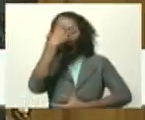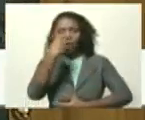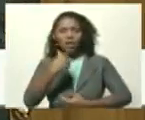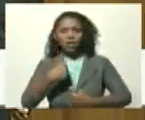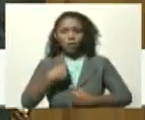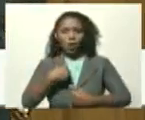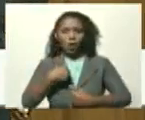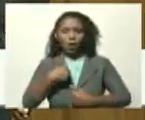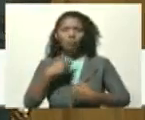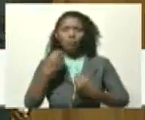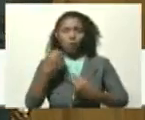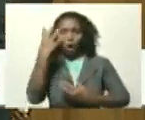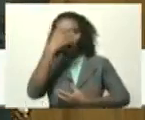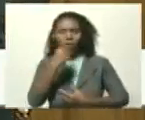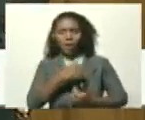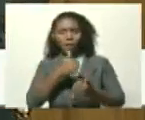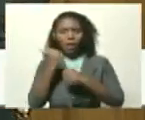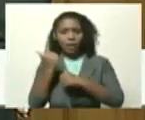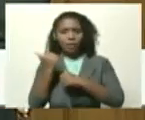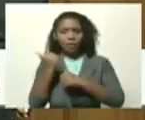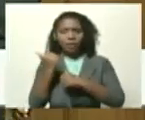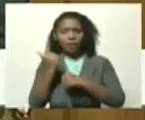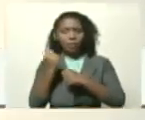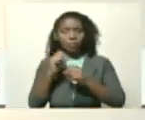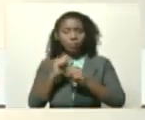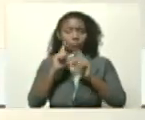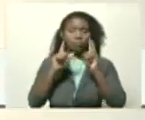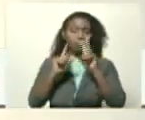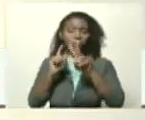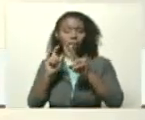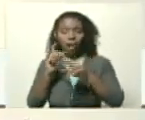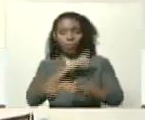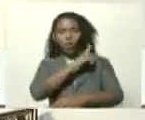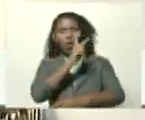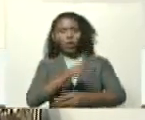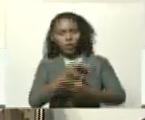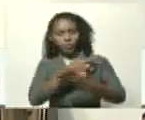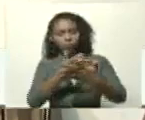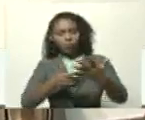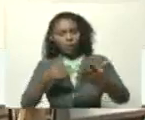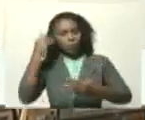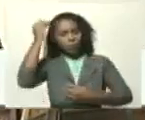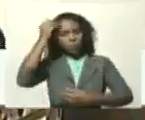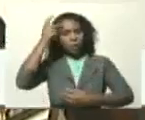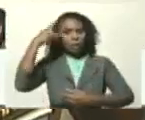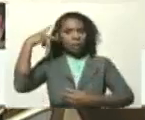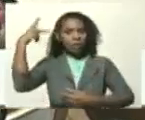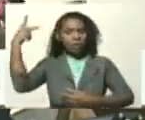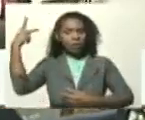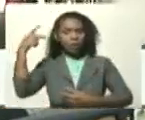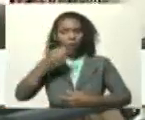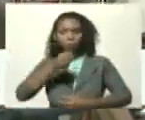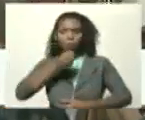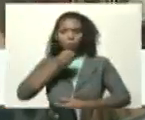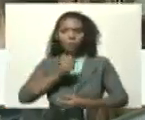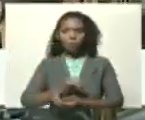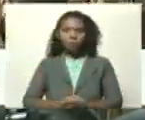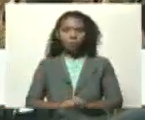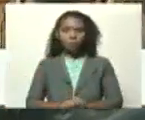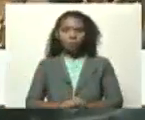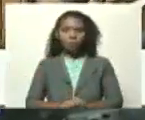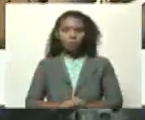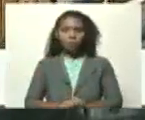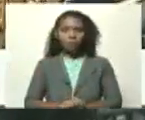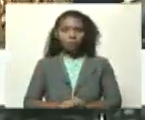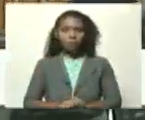y también muy joven él, tanto admirábamos al poeta, al narrador, al cronista, al filósofo, al periodista. Se